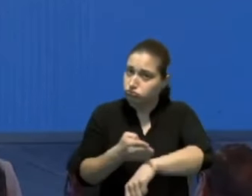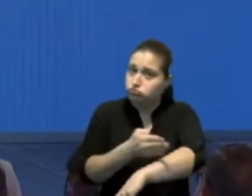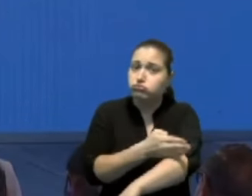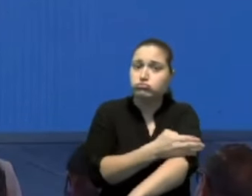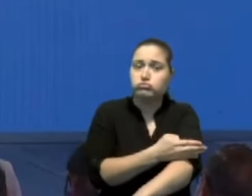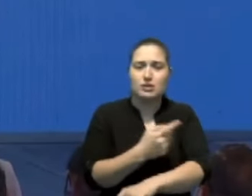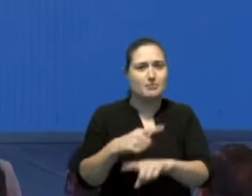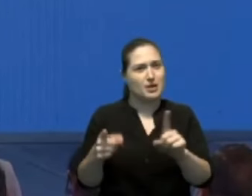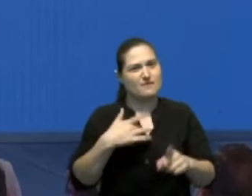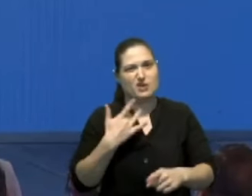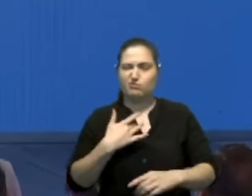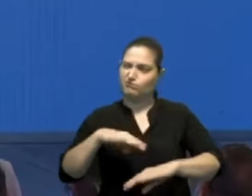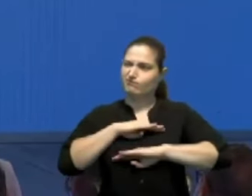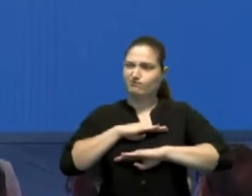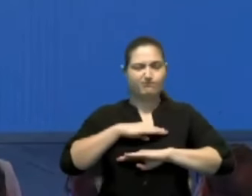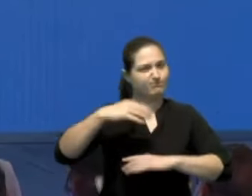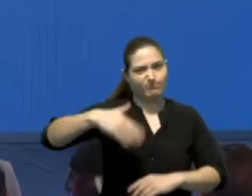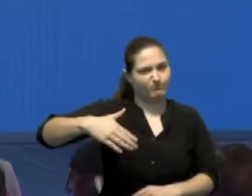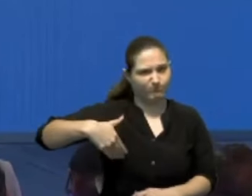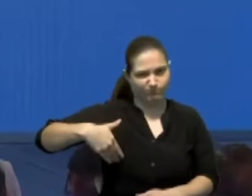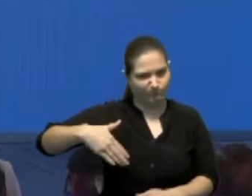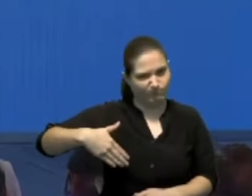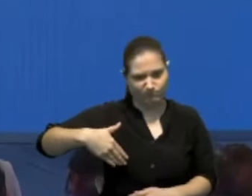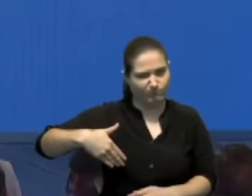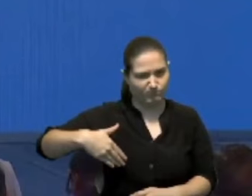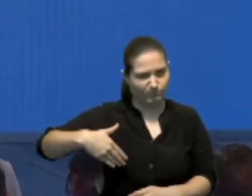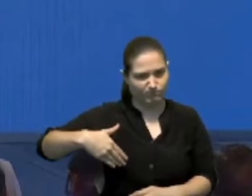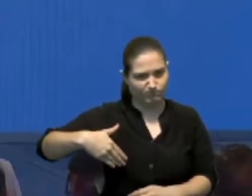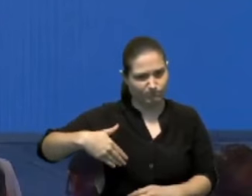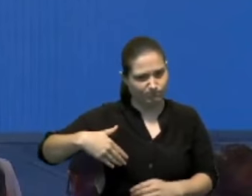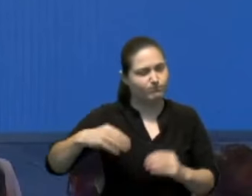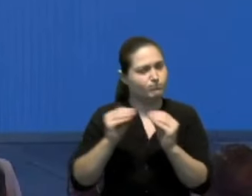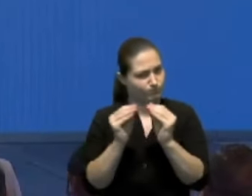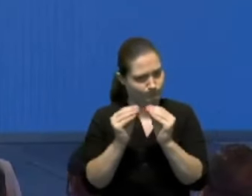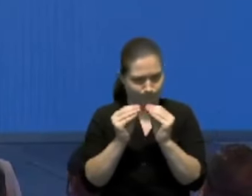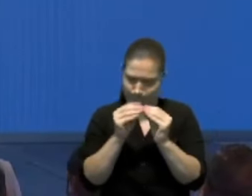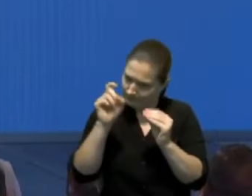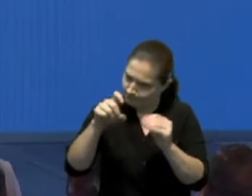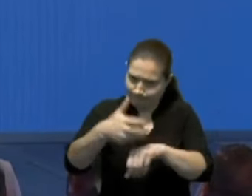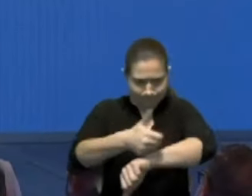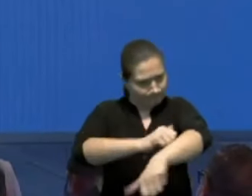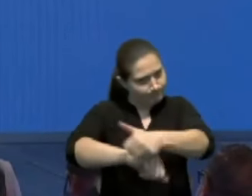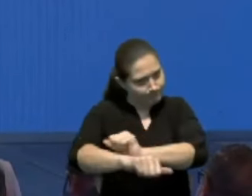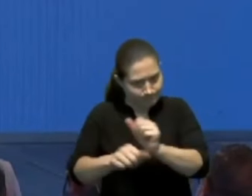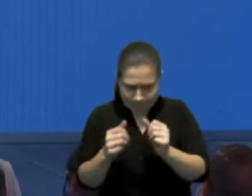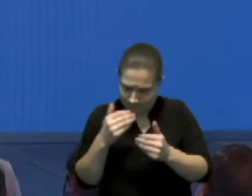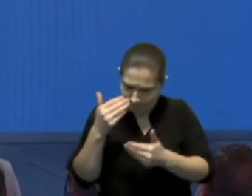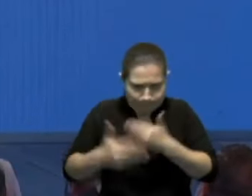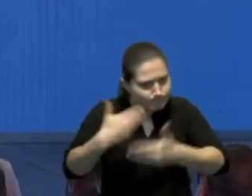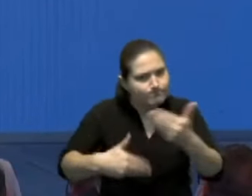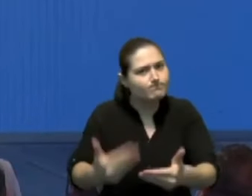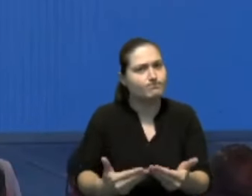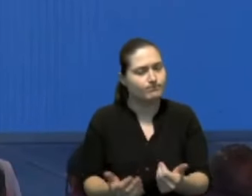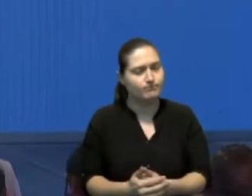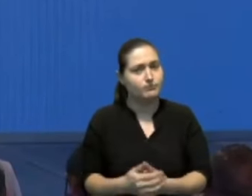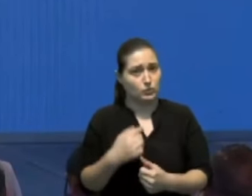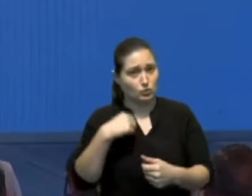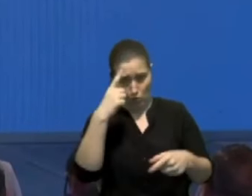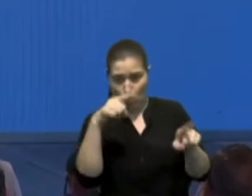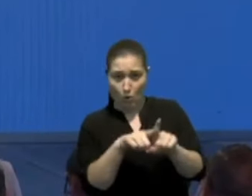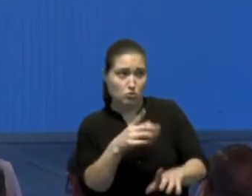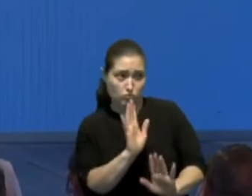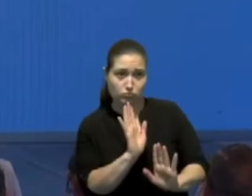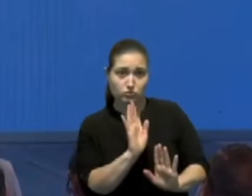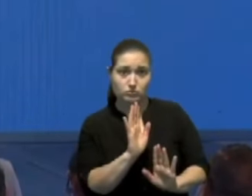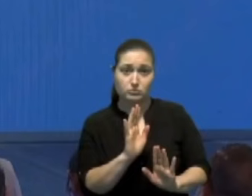siento lo suficientemente contento con El Avance tenemos que avanzar mucho más Yo estoy de acuerdo contigo que la